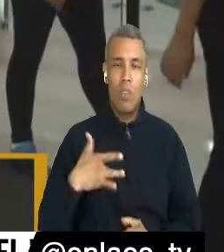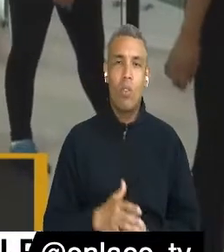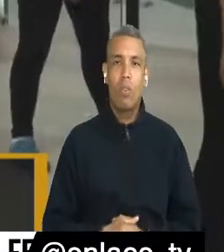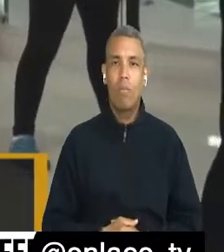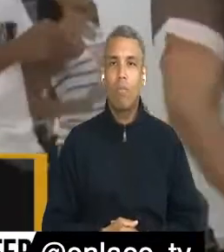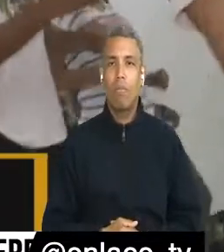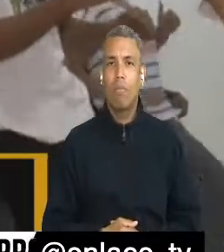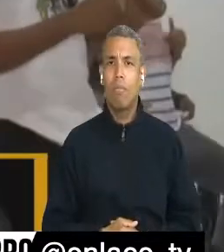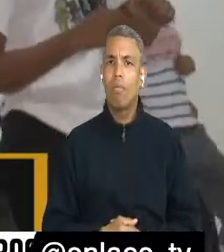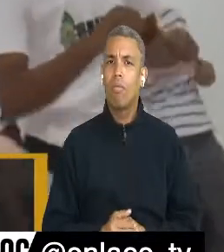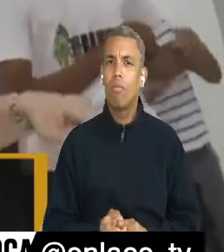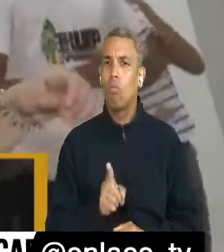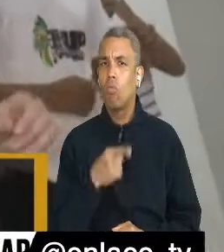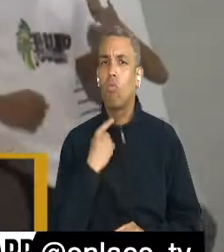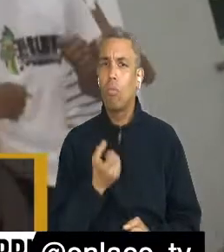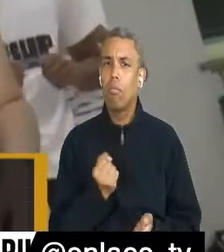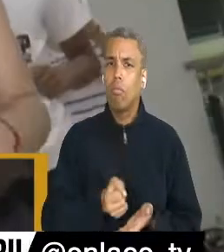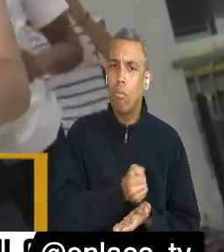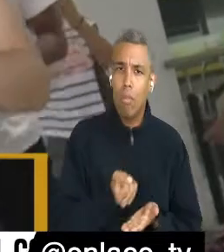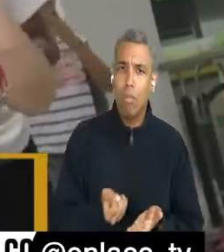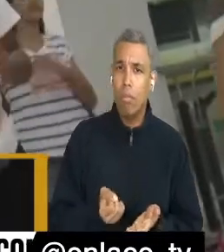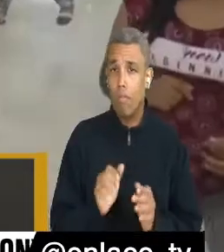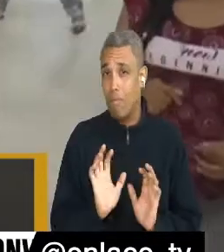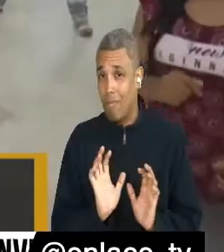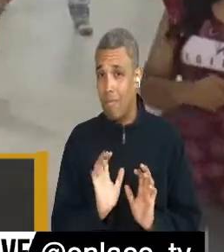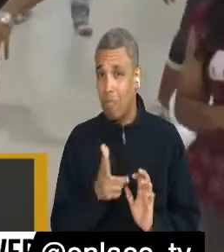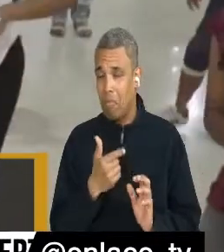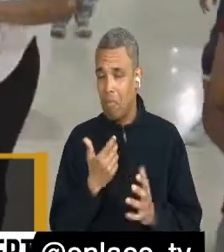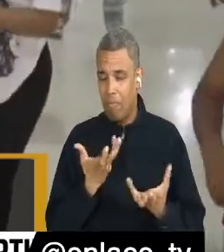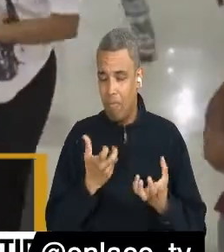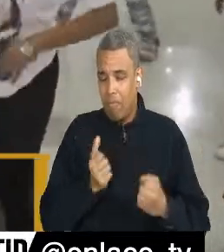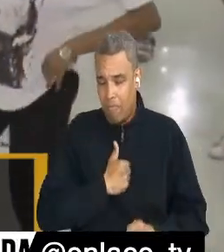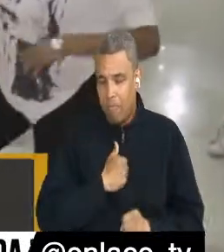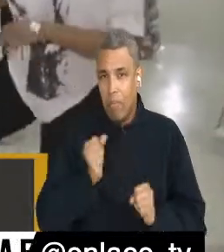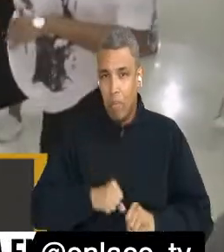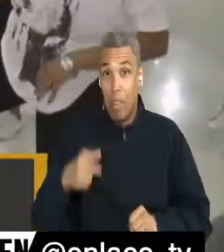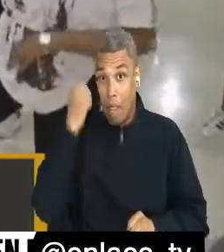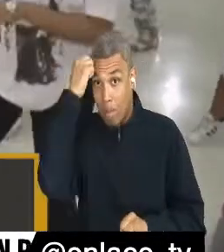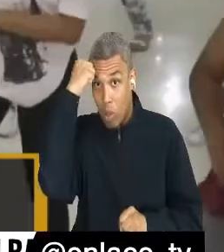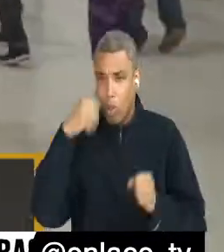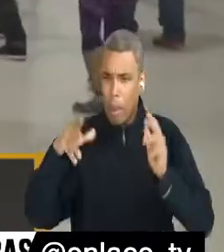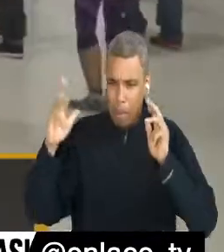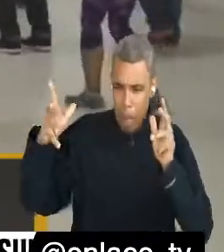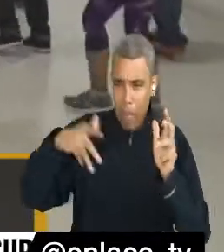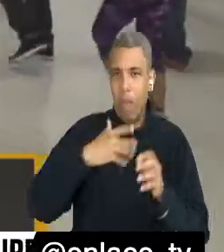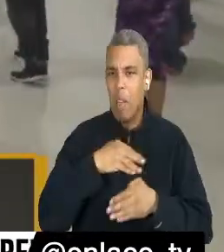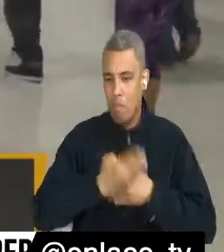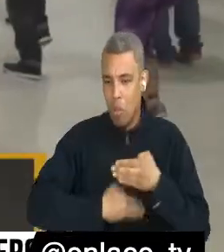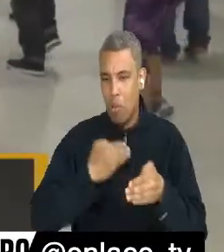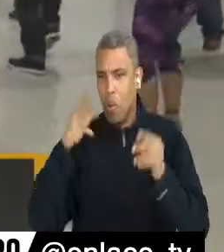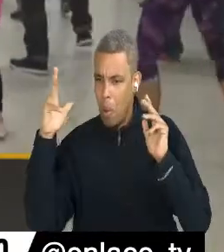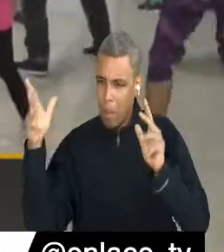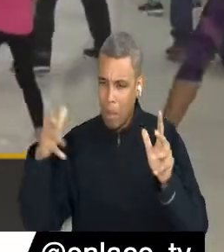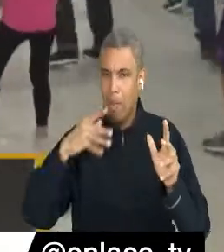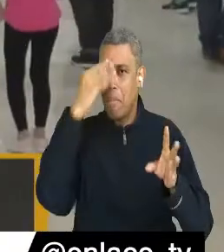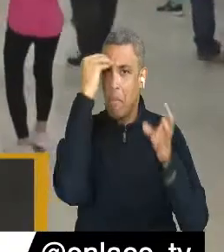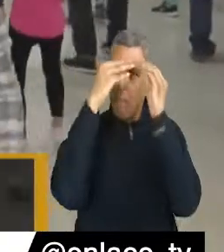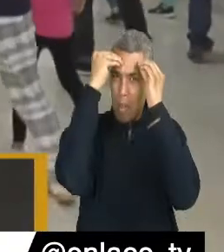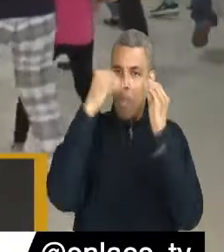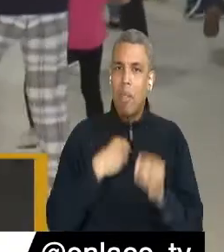solo dependen del alumno. La técnica, por supuesto, la explican los profesores, quienes poco a poco van incluyendo a estos bailarines en el mundo de la